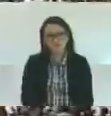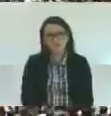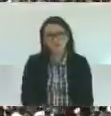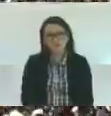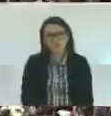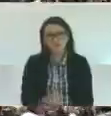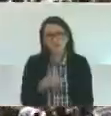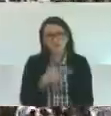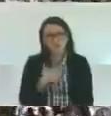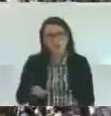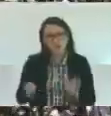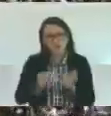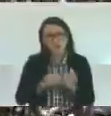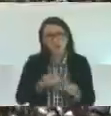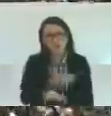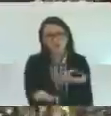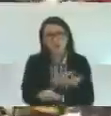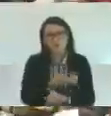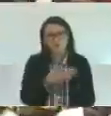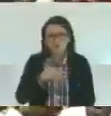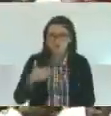¿Ustedes quieren que vuelvan las guarimbas?